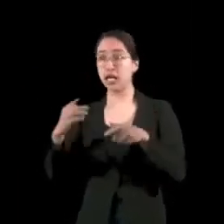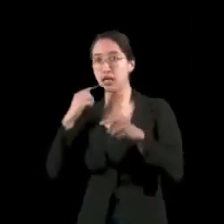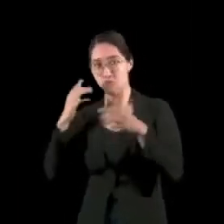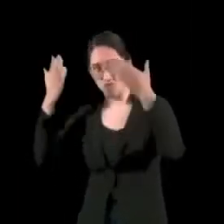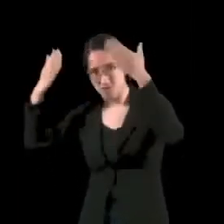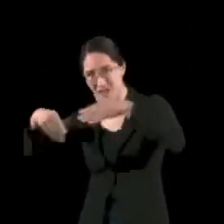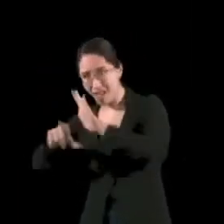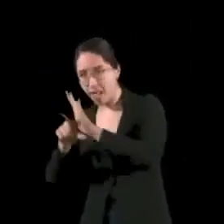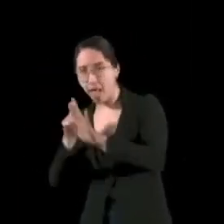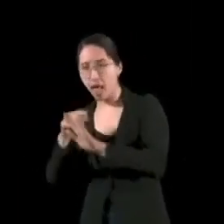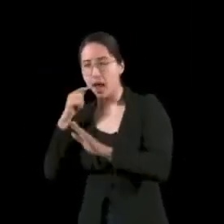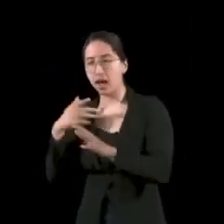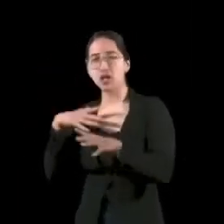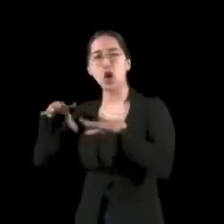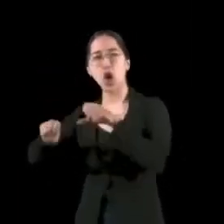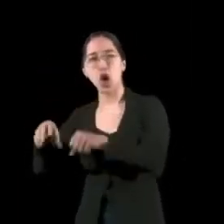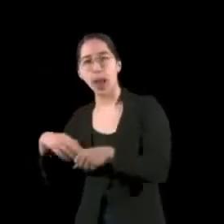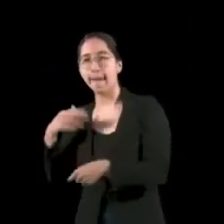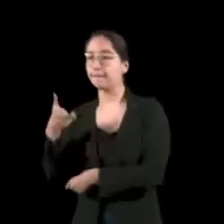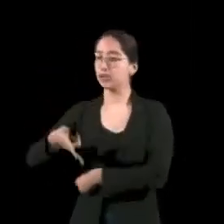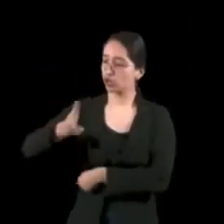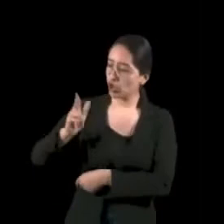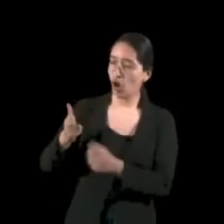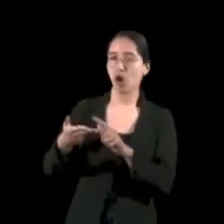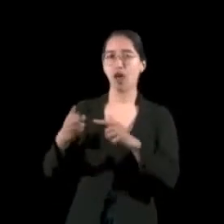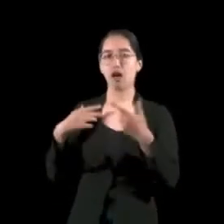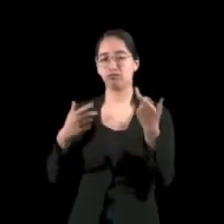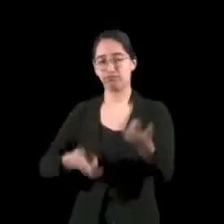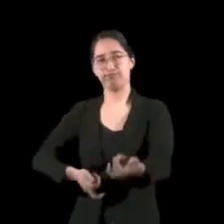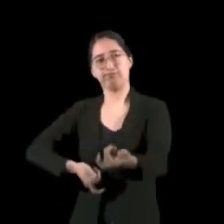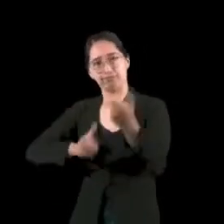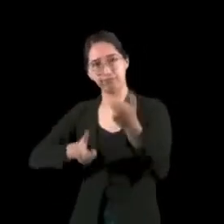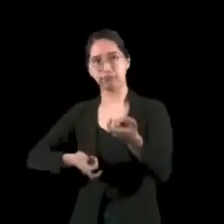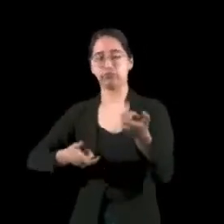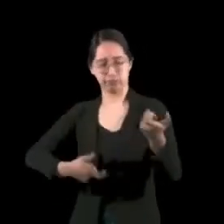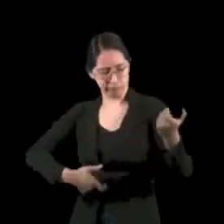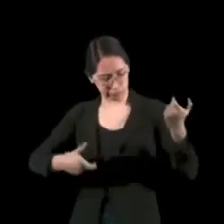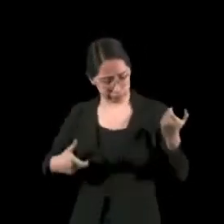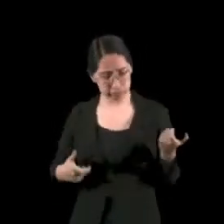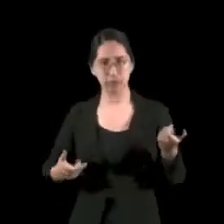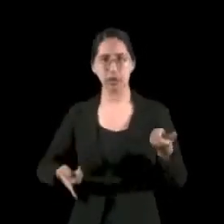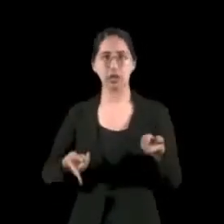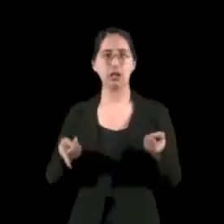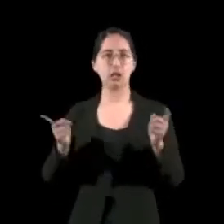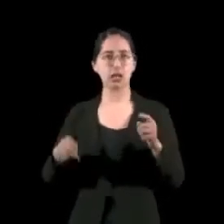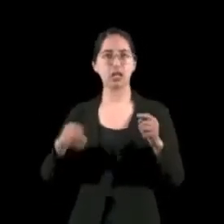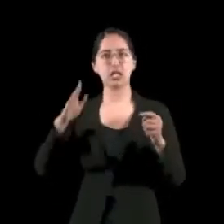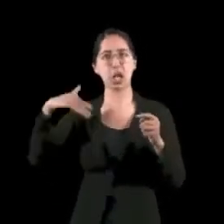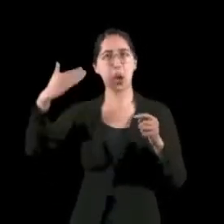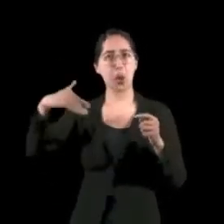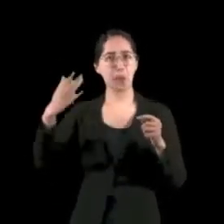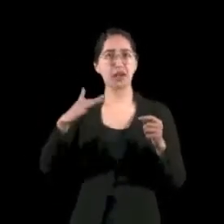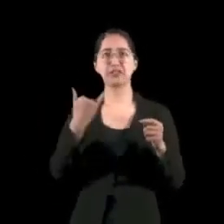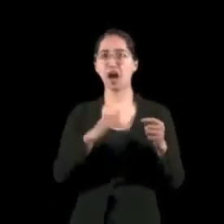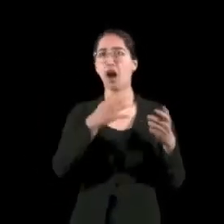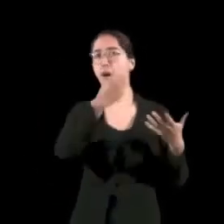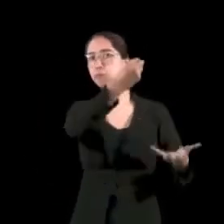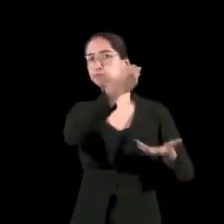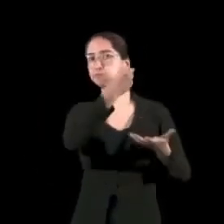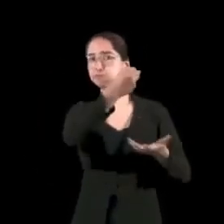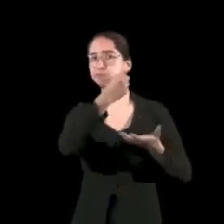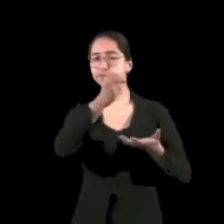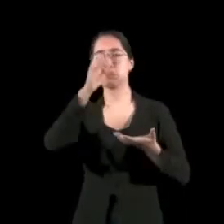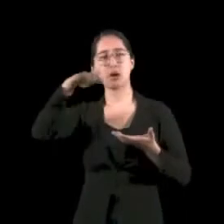pistolas, fusiles. Hicimos intentos ya a la medida en que se fue consiguiendo más finanzas, de eso podemos